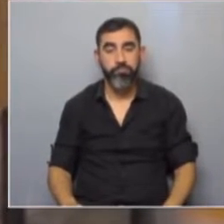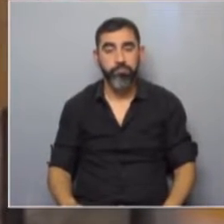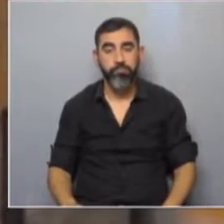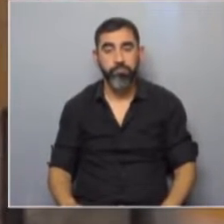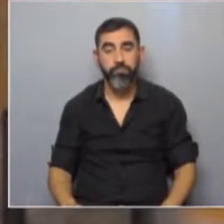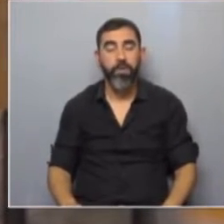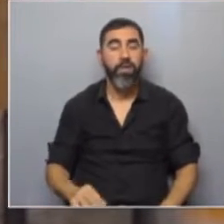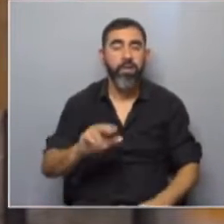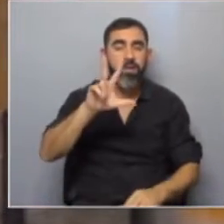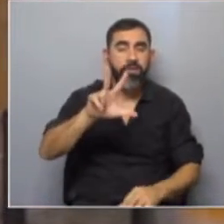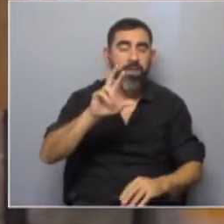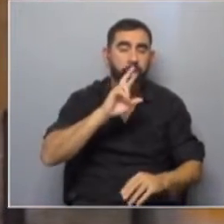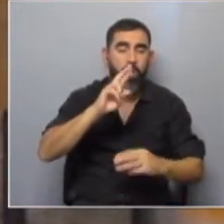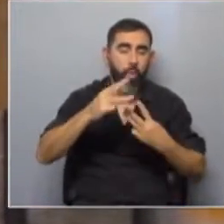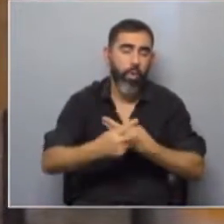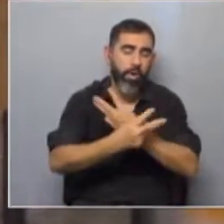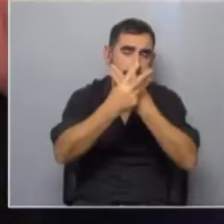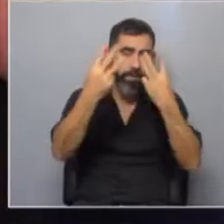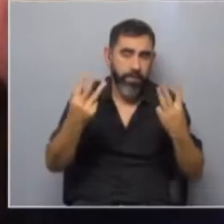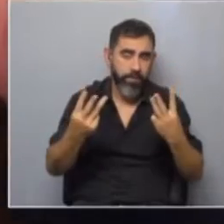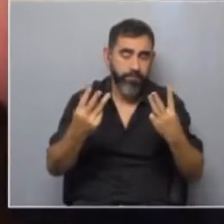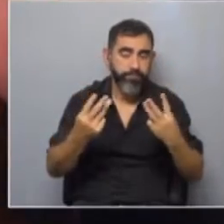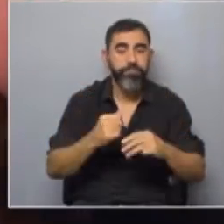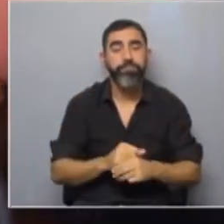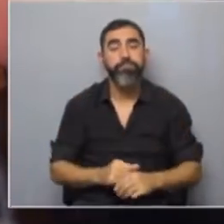Básicamente hubieron como 3 grandes resultados. Lo que vimos es que